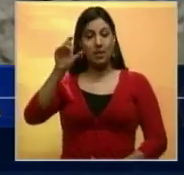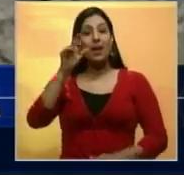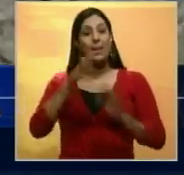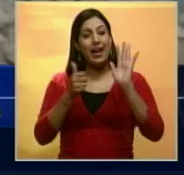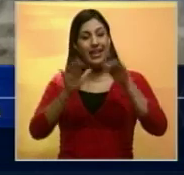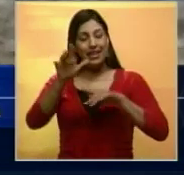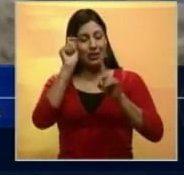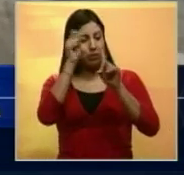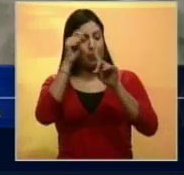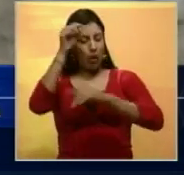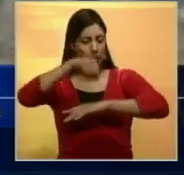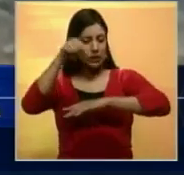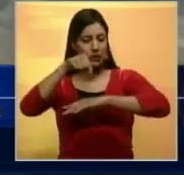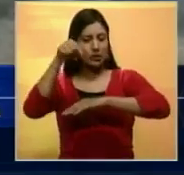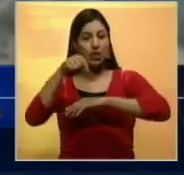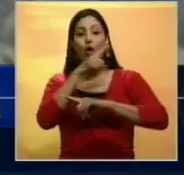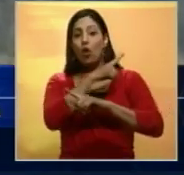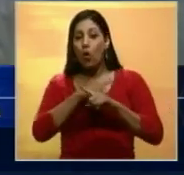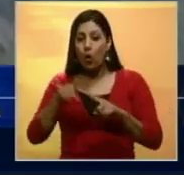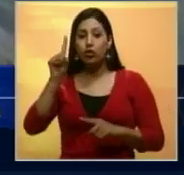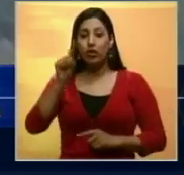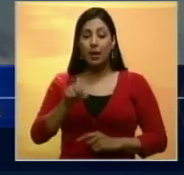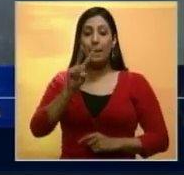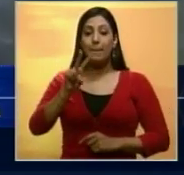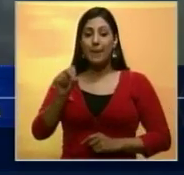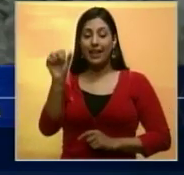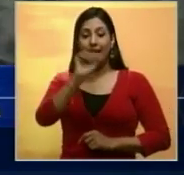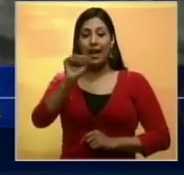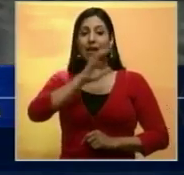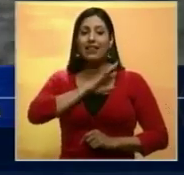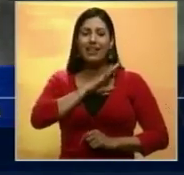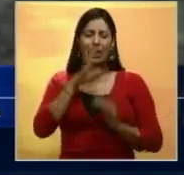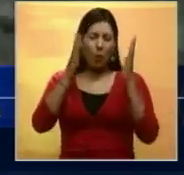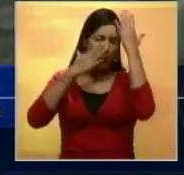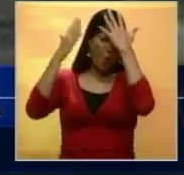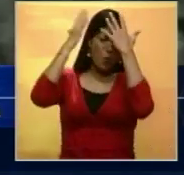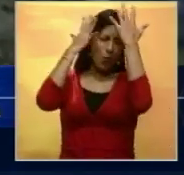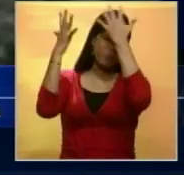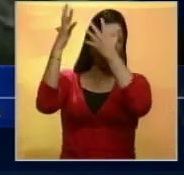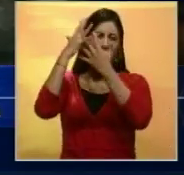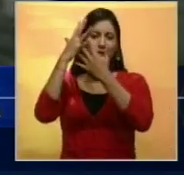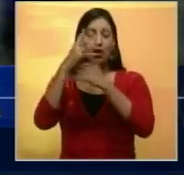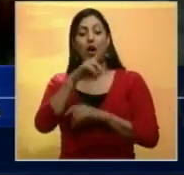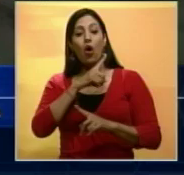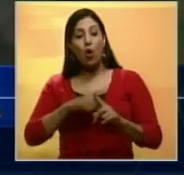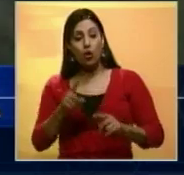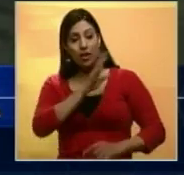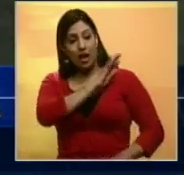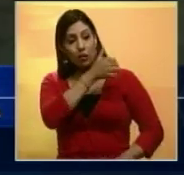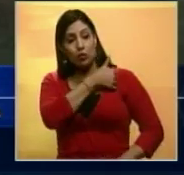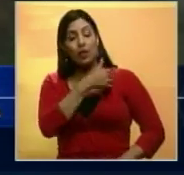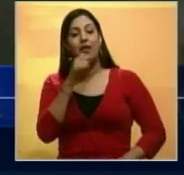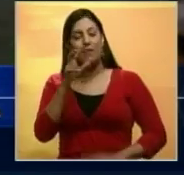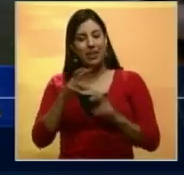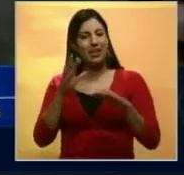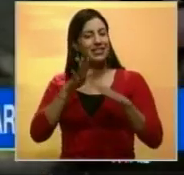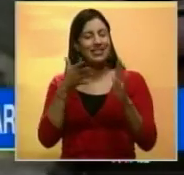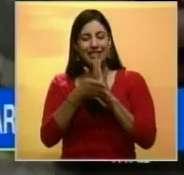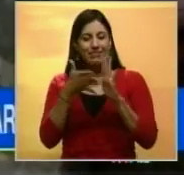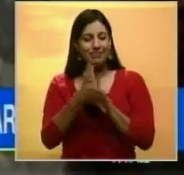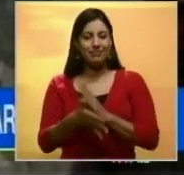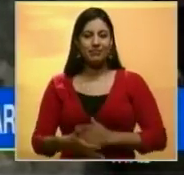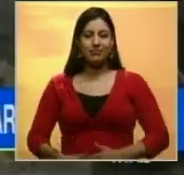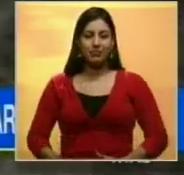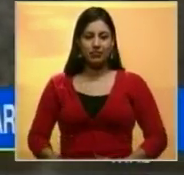15 mineros están hospitalizados. También 20 vehículos se encuentran sepultados bajo los escombros. Autoridades investigan las causas del